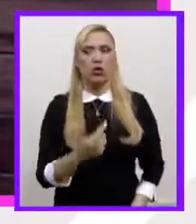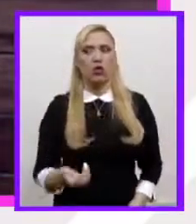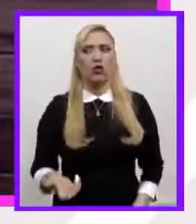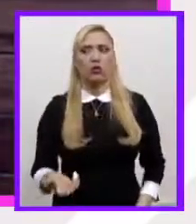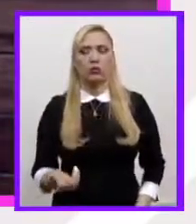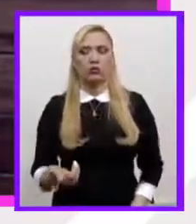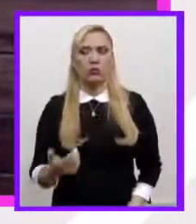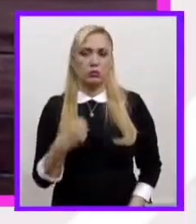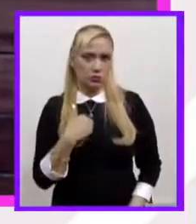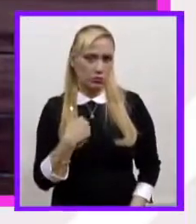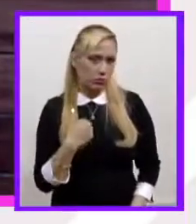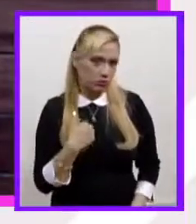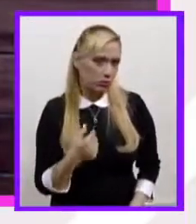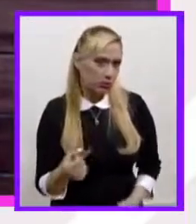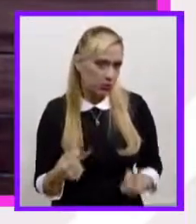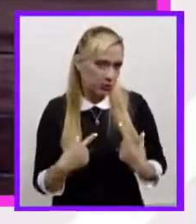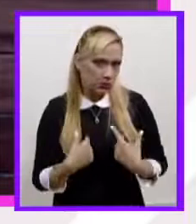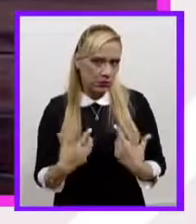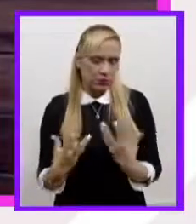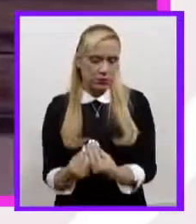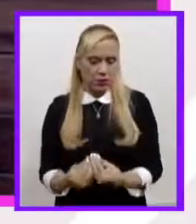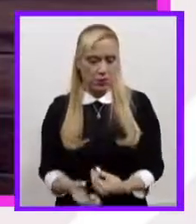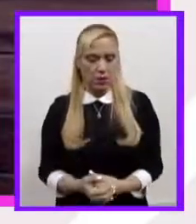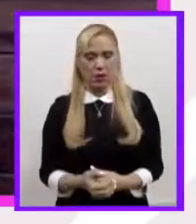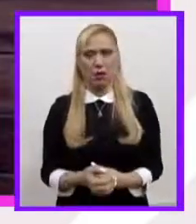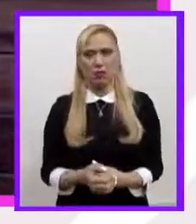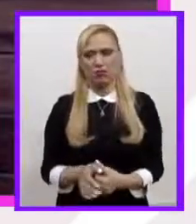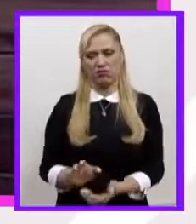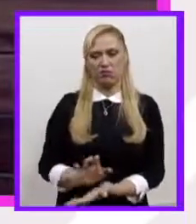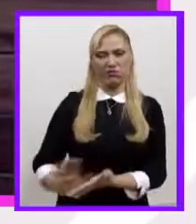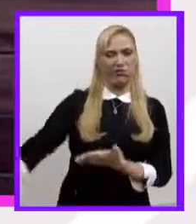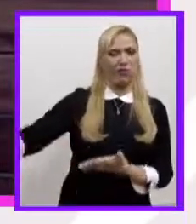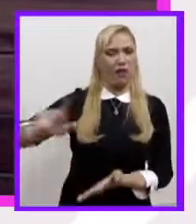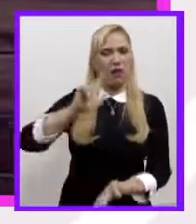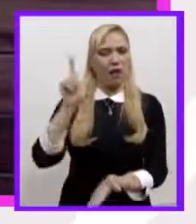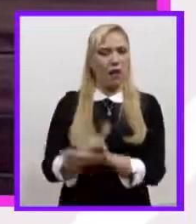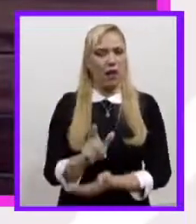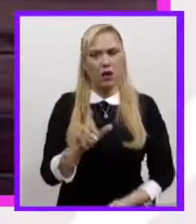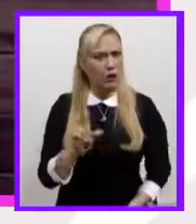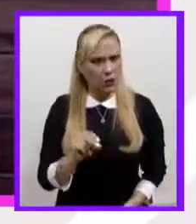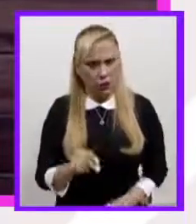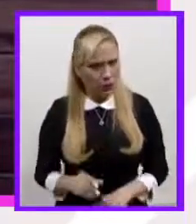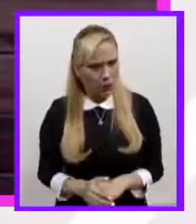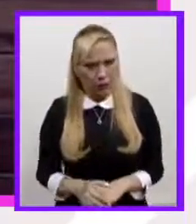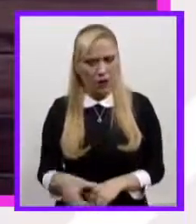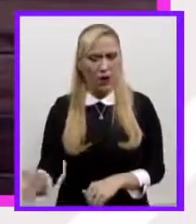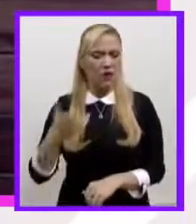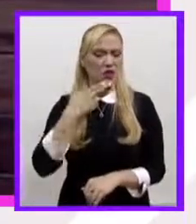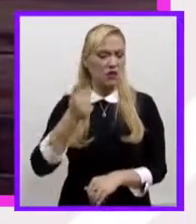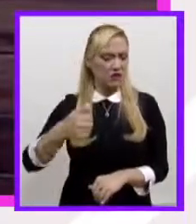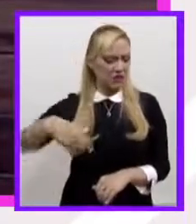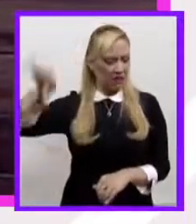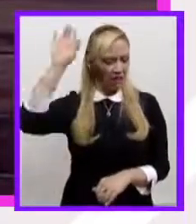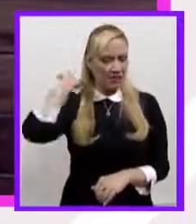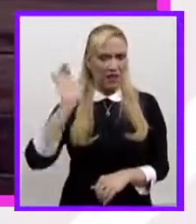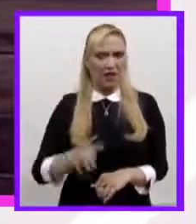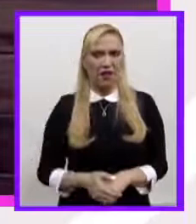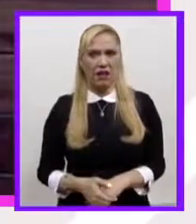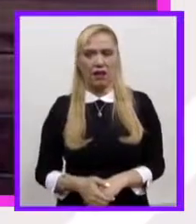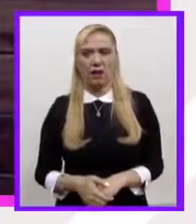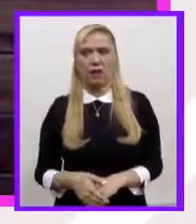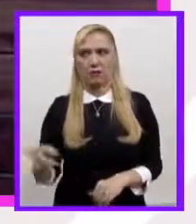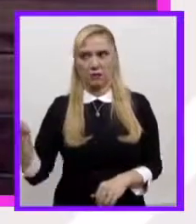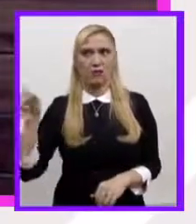al que yo milito de alguna manera, no tiene que ver con rechazar todo el derecho, ¿no? Es decir, el derecho no funciona, como algunos otros feminismos que